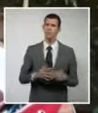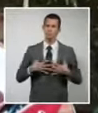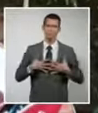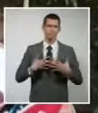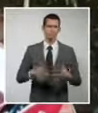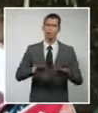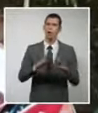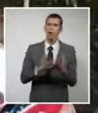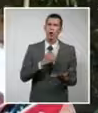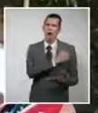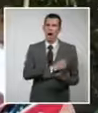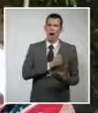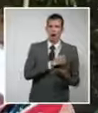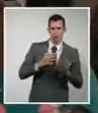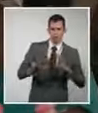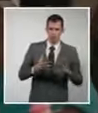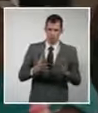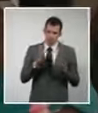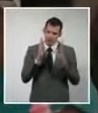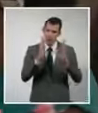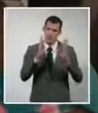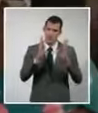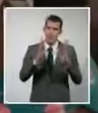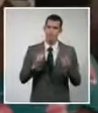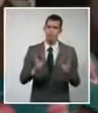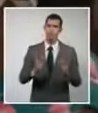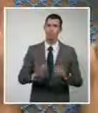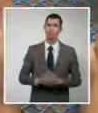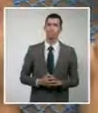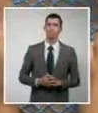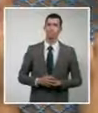su amor, por su dedicación.